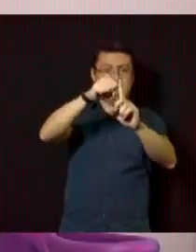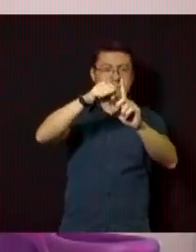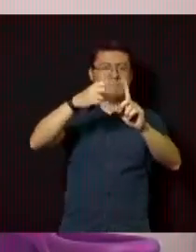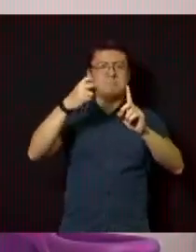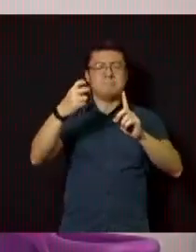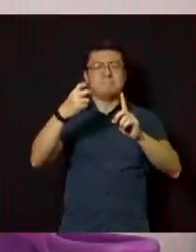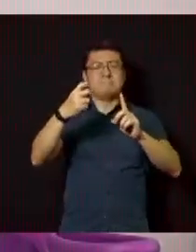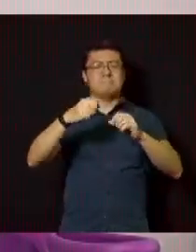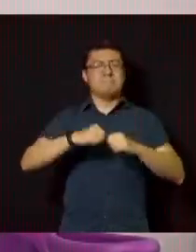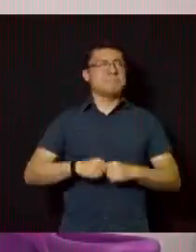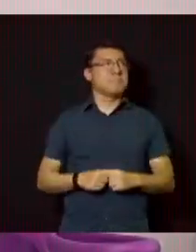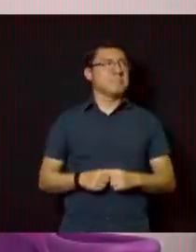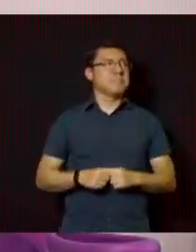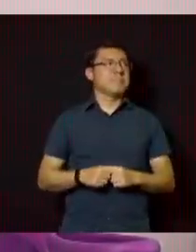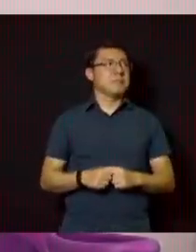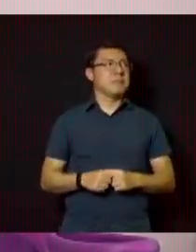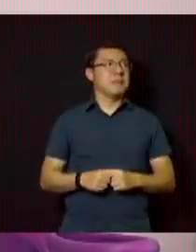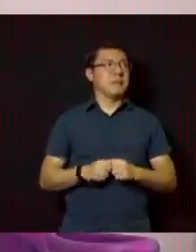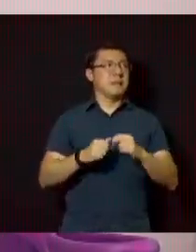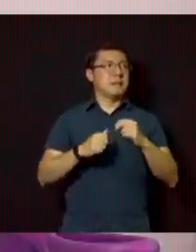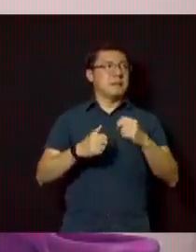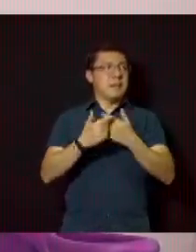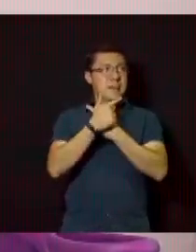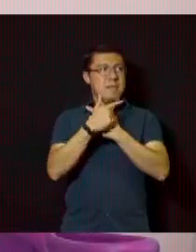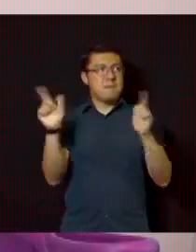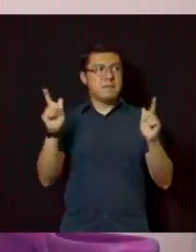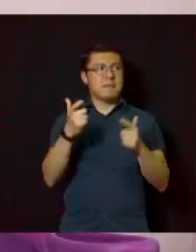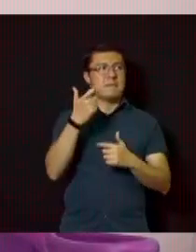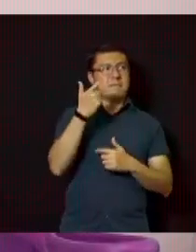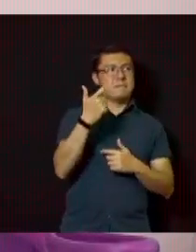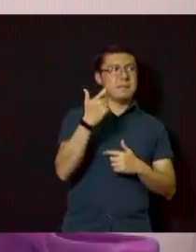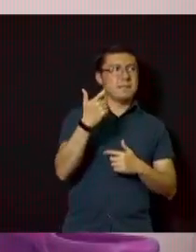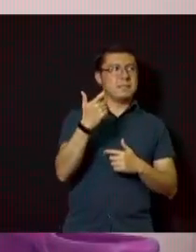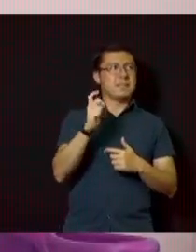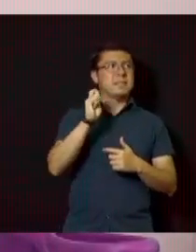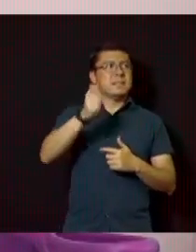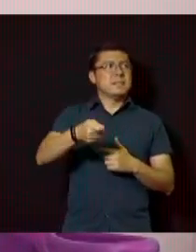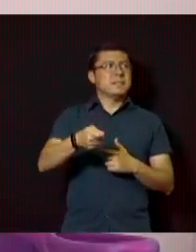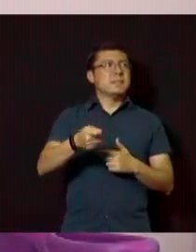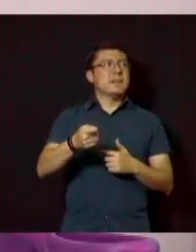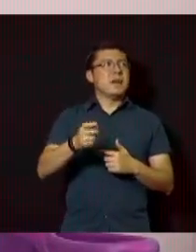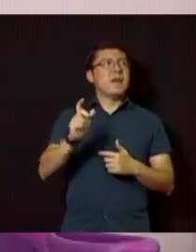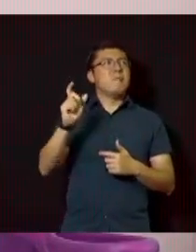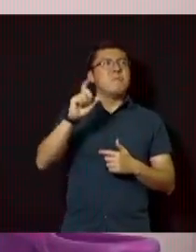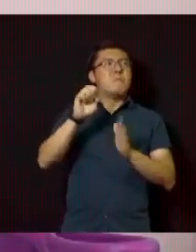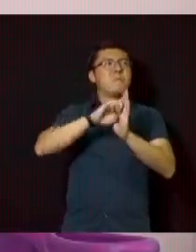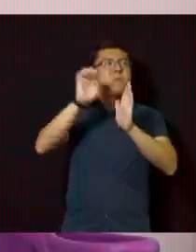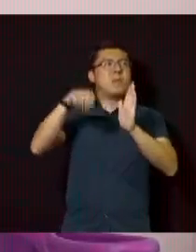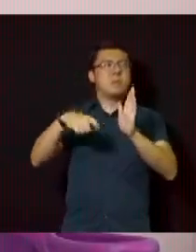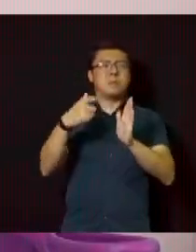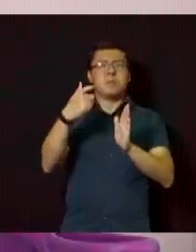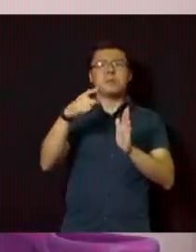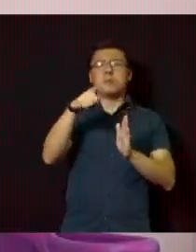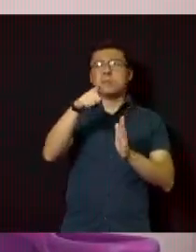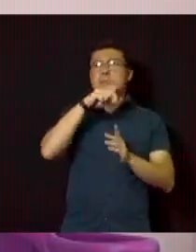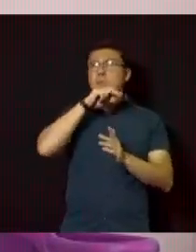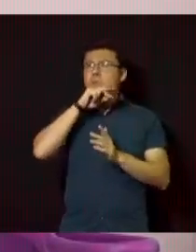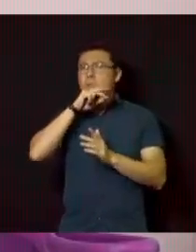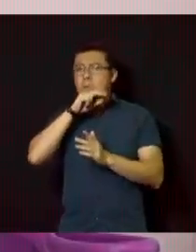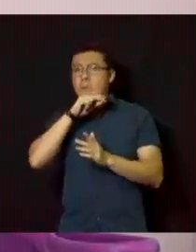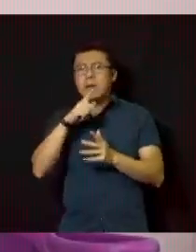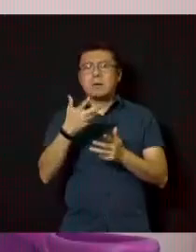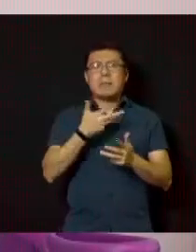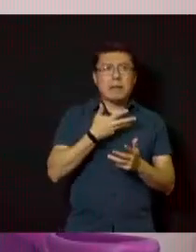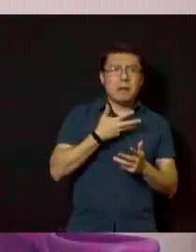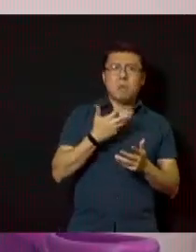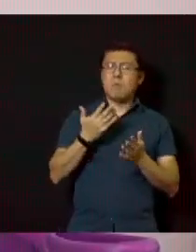a esta libertad financiera tan anhelada. ¿Qué es esta libertad financiera? Quiero decirte, es cuando el dinero deja de preocuparte porque sabes que está allí y